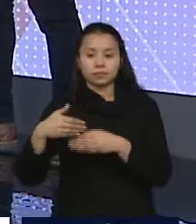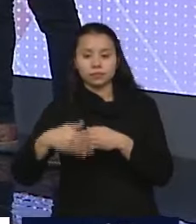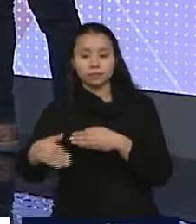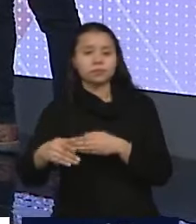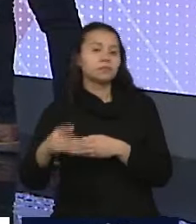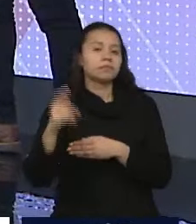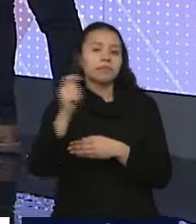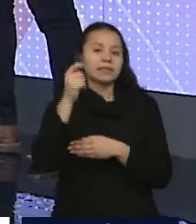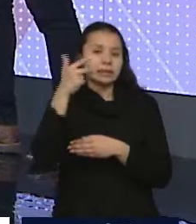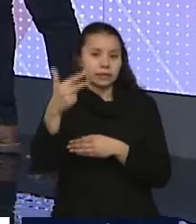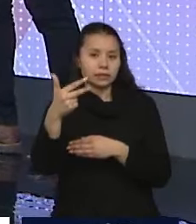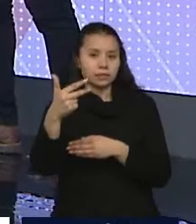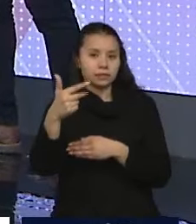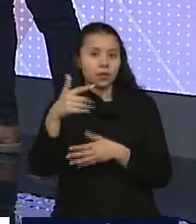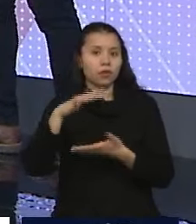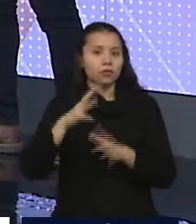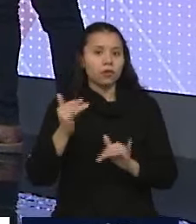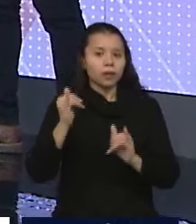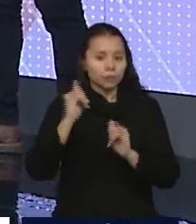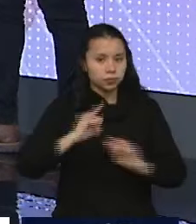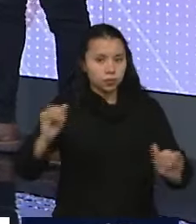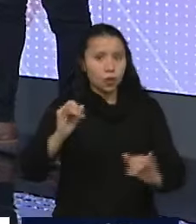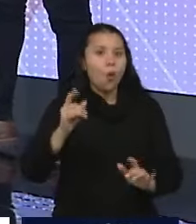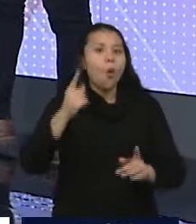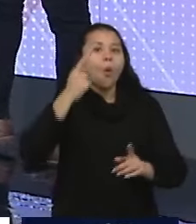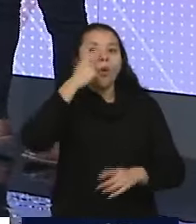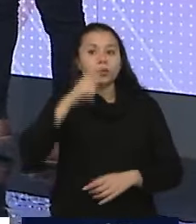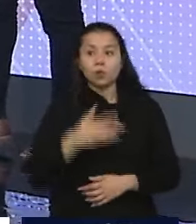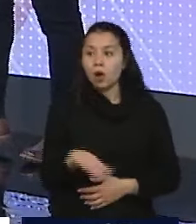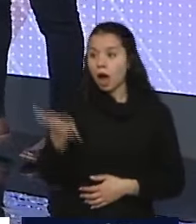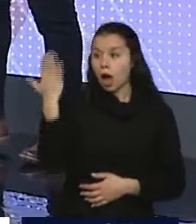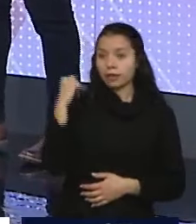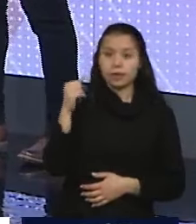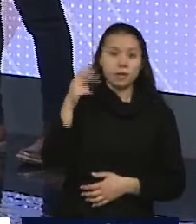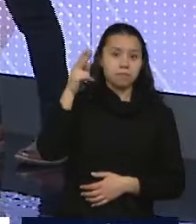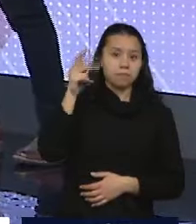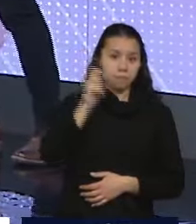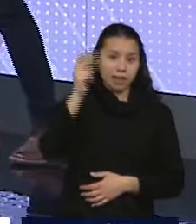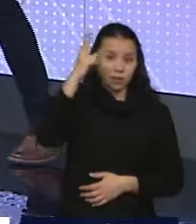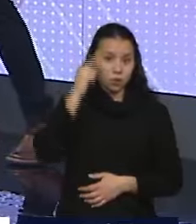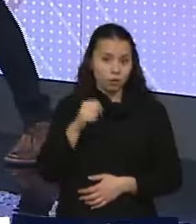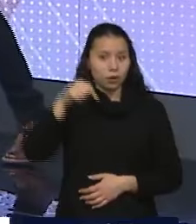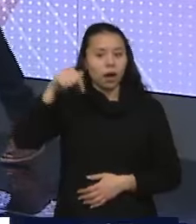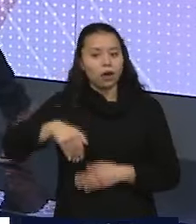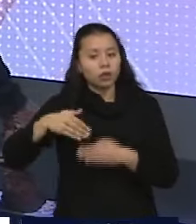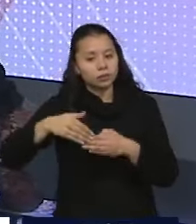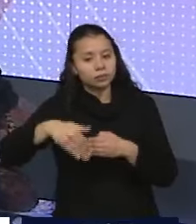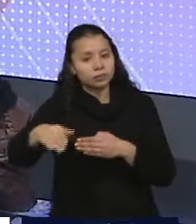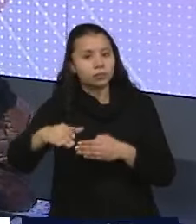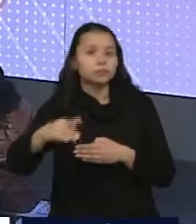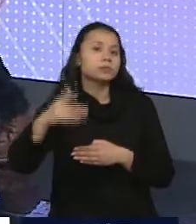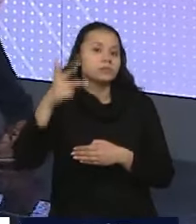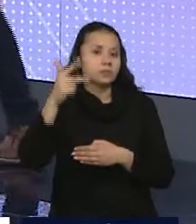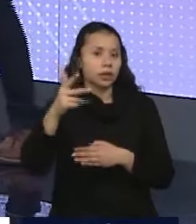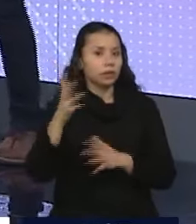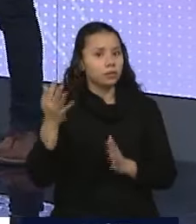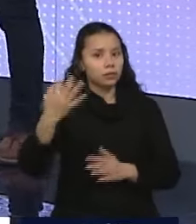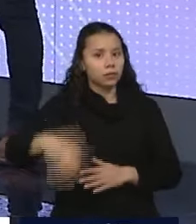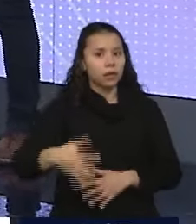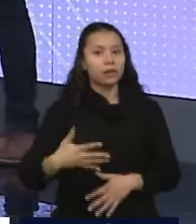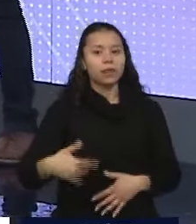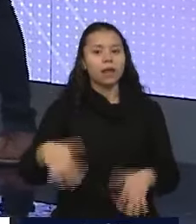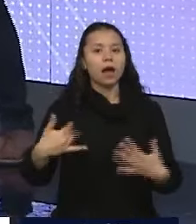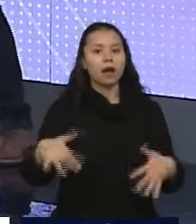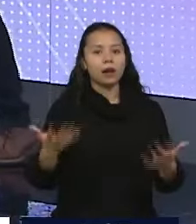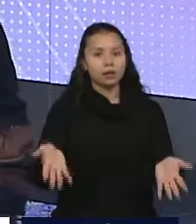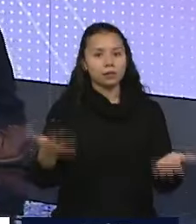última oportunidad, este es el ultimátum. Bueno, empezaron con 9, terminaron con 3, pasó el tiempo, ahí abril, está, mayo, junio, julio y tal ya cual. Está. Y